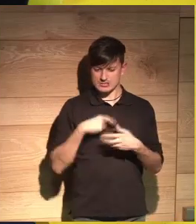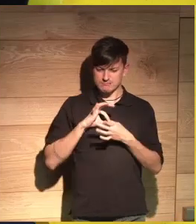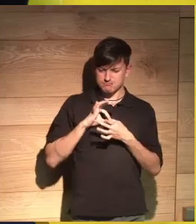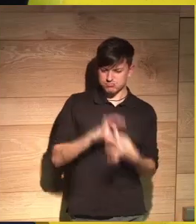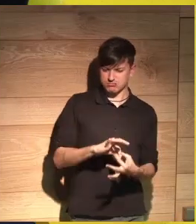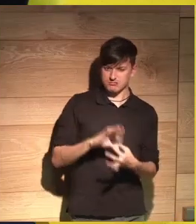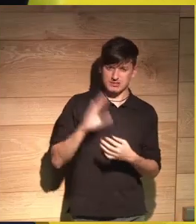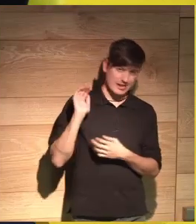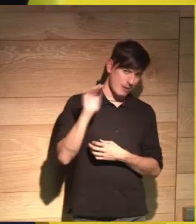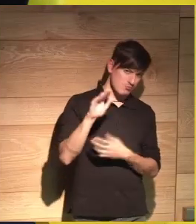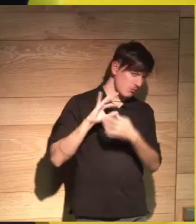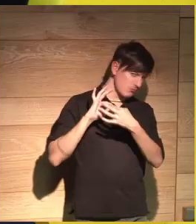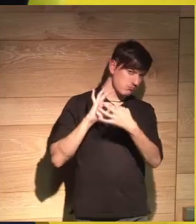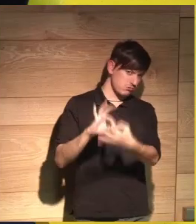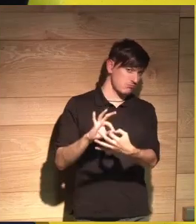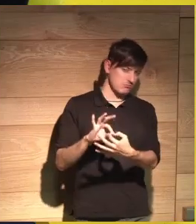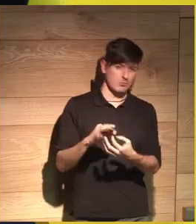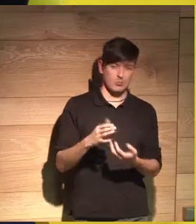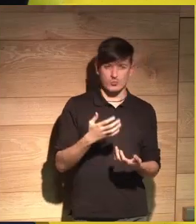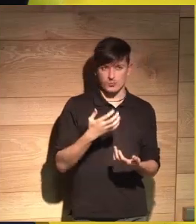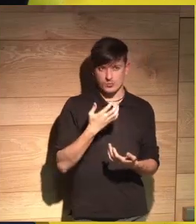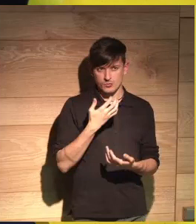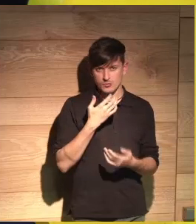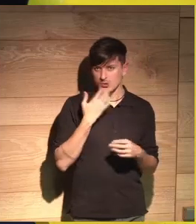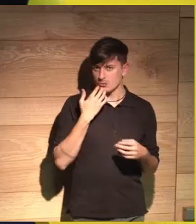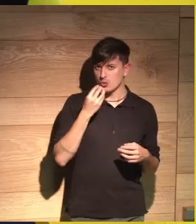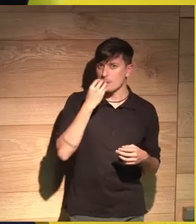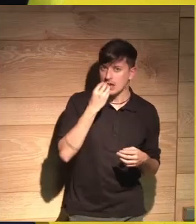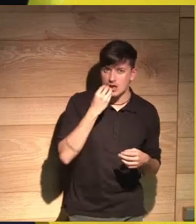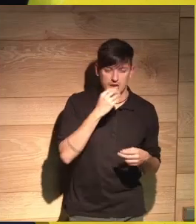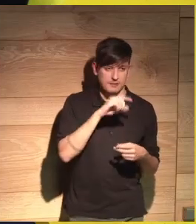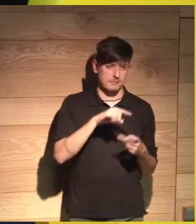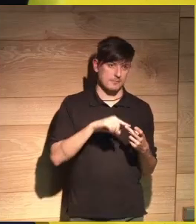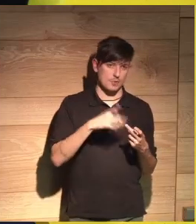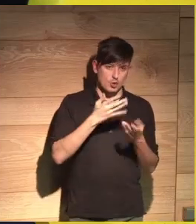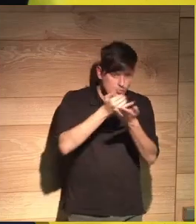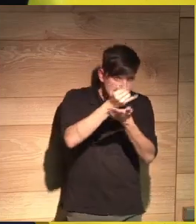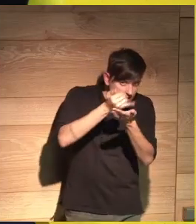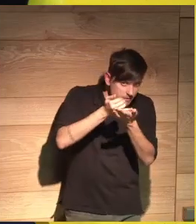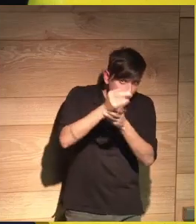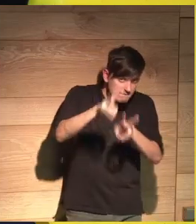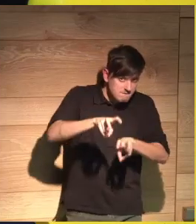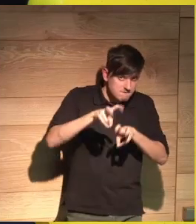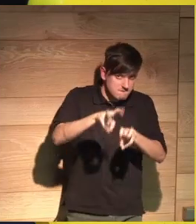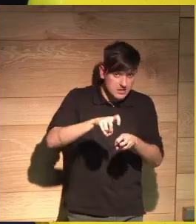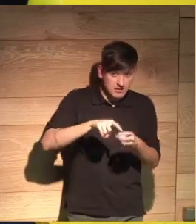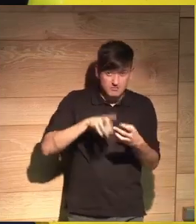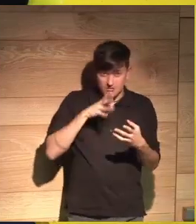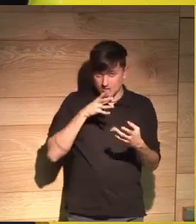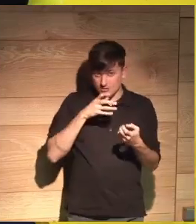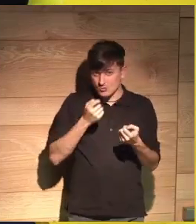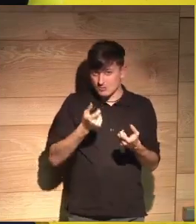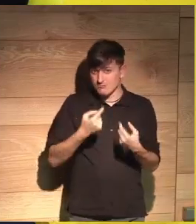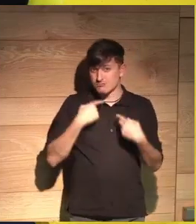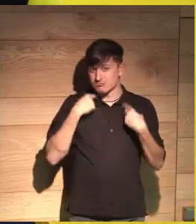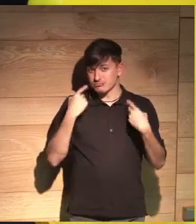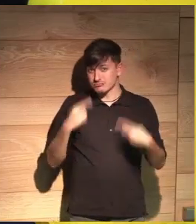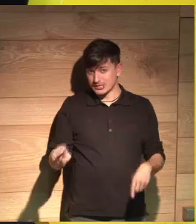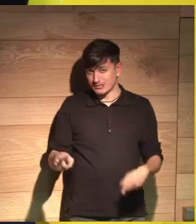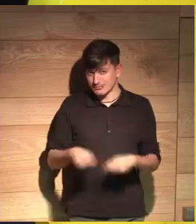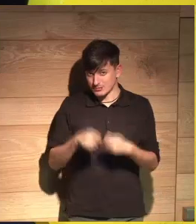campo que eran como parla para para comer para para cultivar y grueso se estaban hundiendo había otra